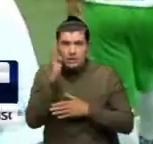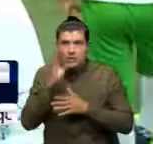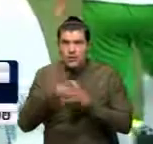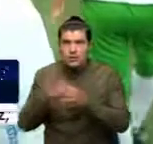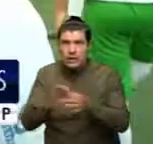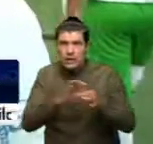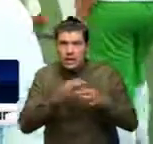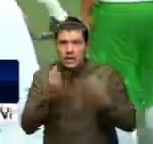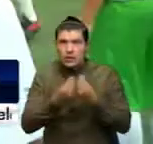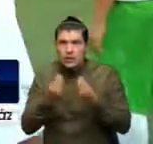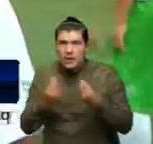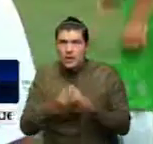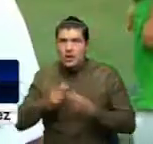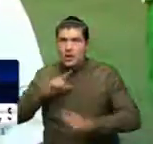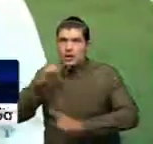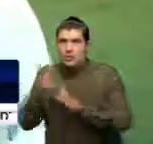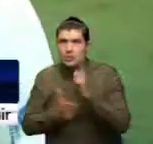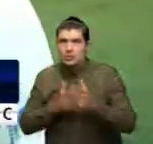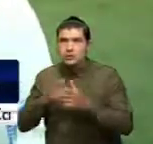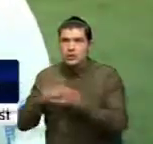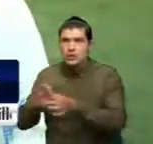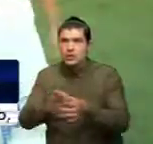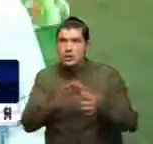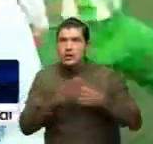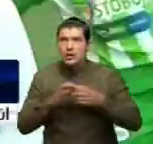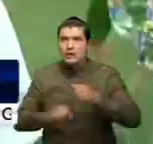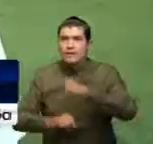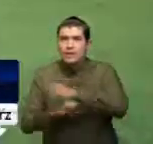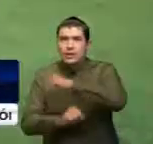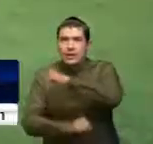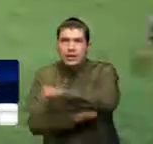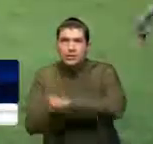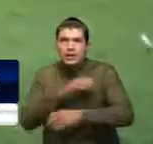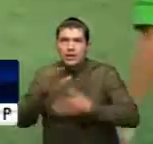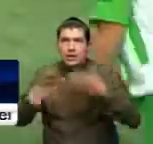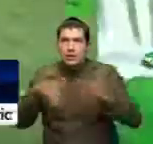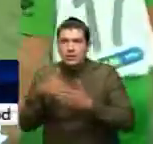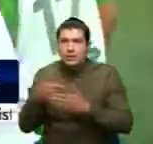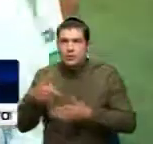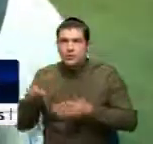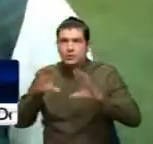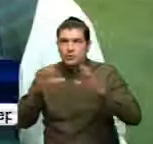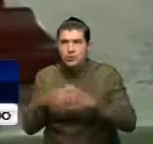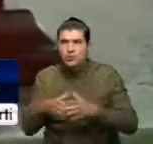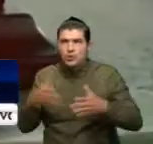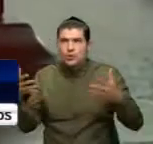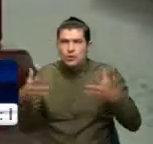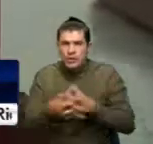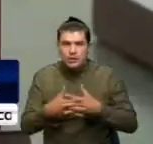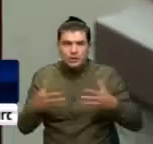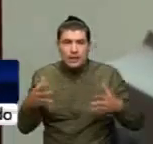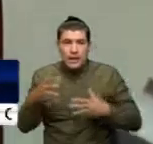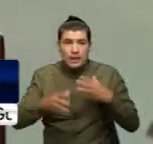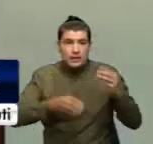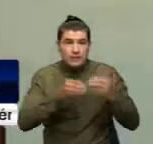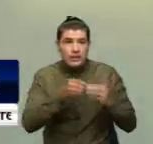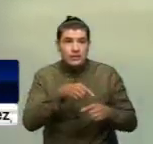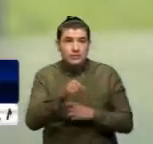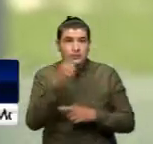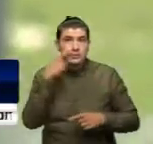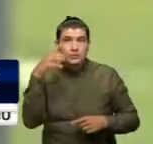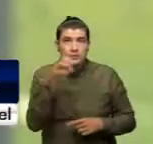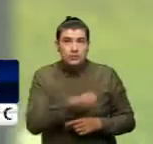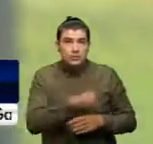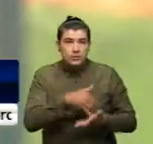es compañerismo es sacrificio es fortaleza es es un grupo muy completo muy integral además lograron la